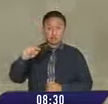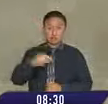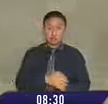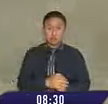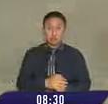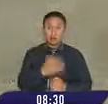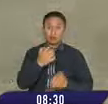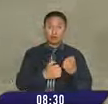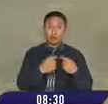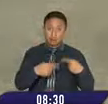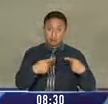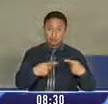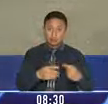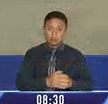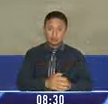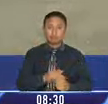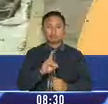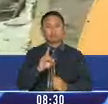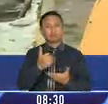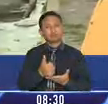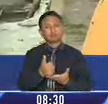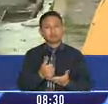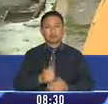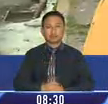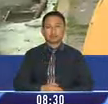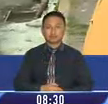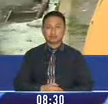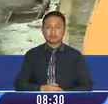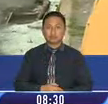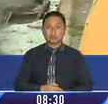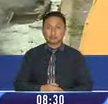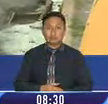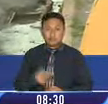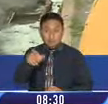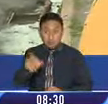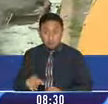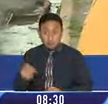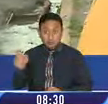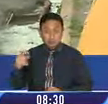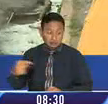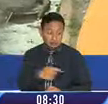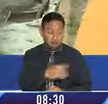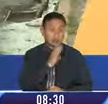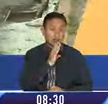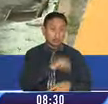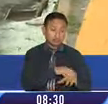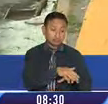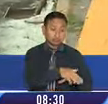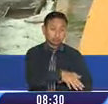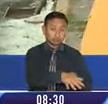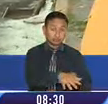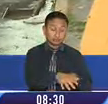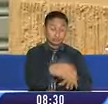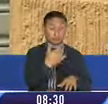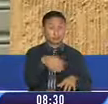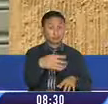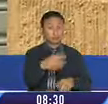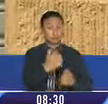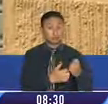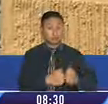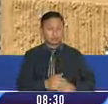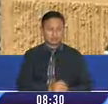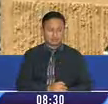recurrente, acudieron a nuestro noticiero. Hay mucha gente que necesita y desperdiciándose así el agua, sí está fatal.